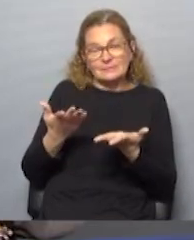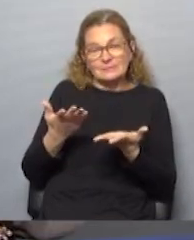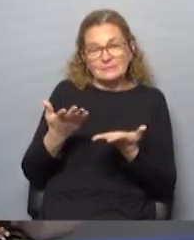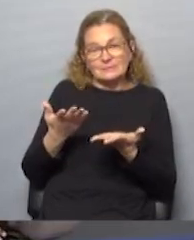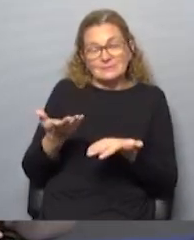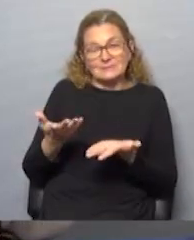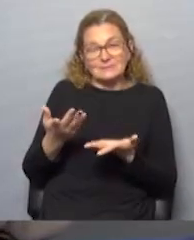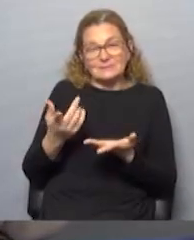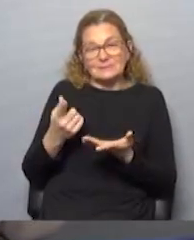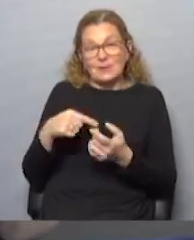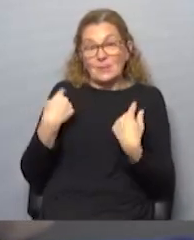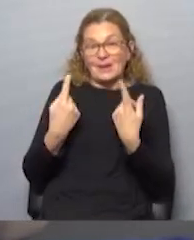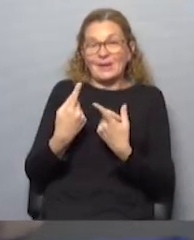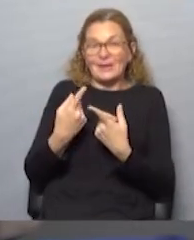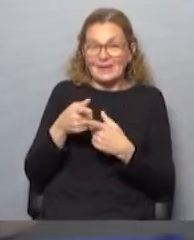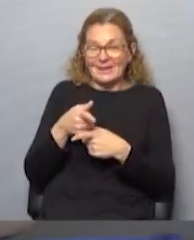bueno